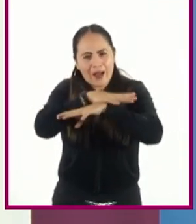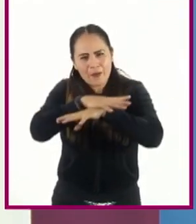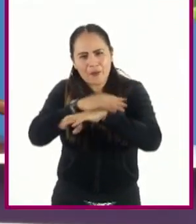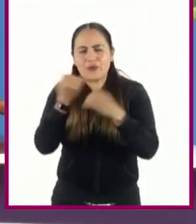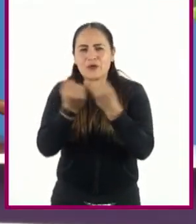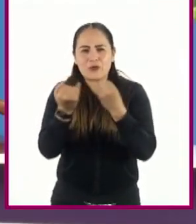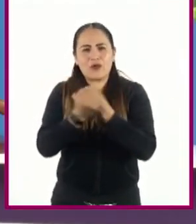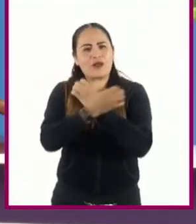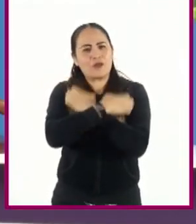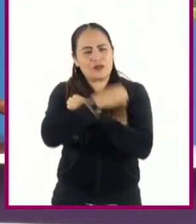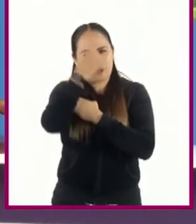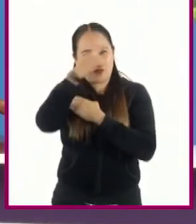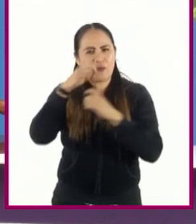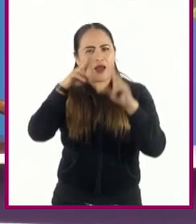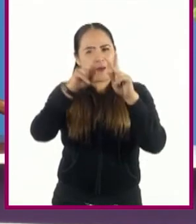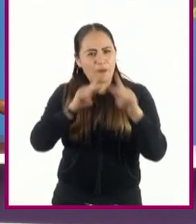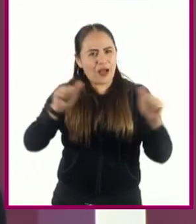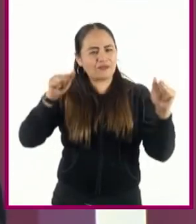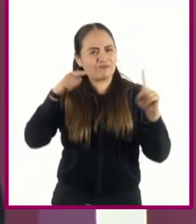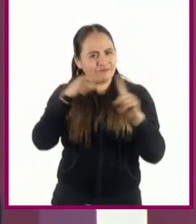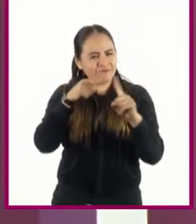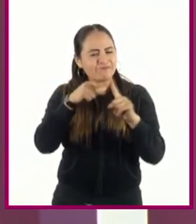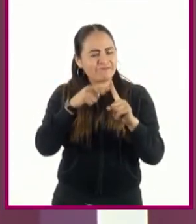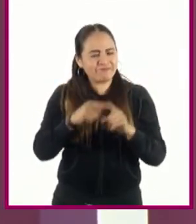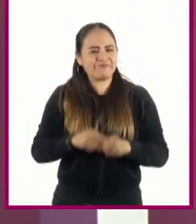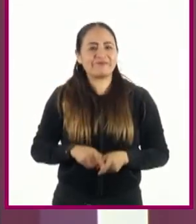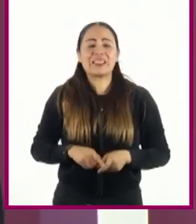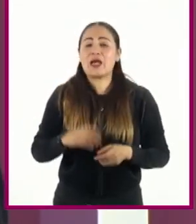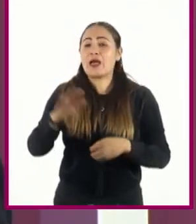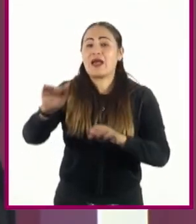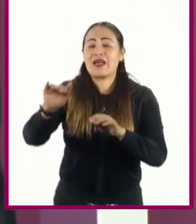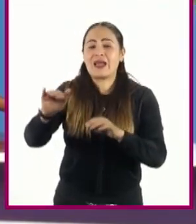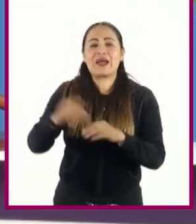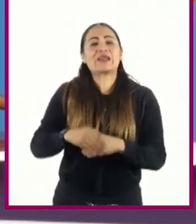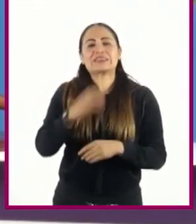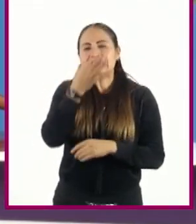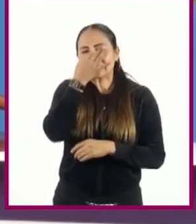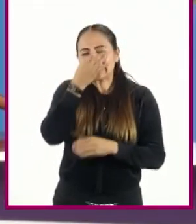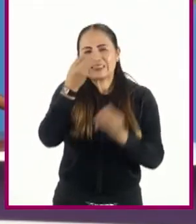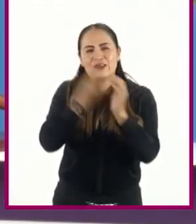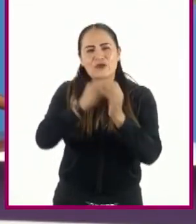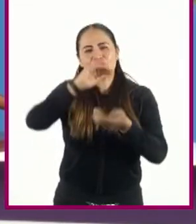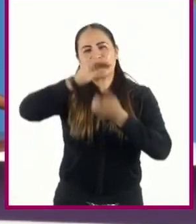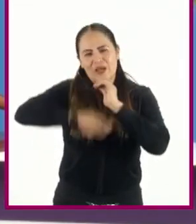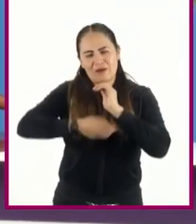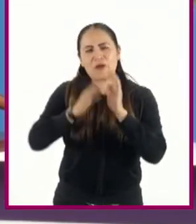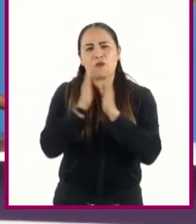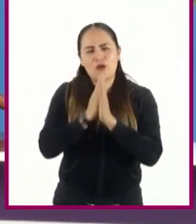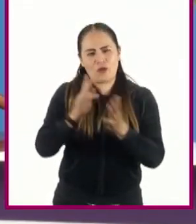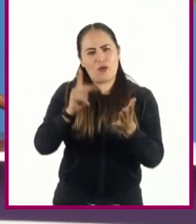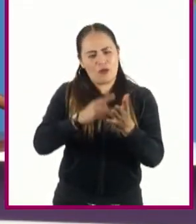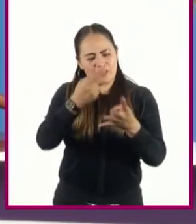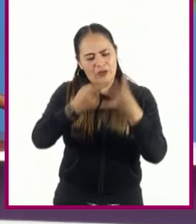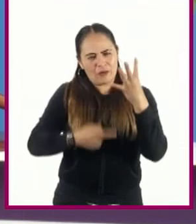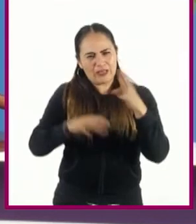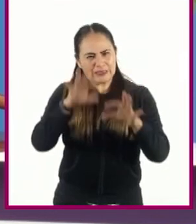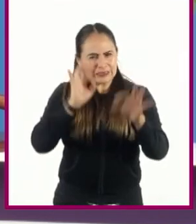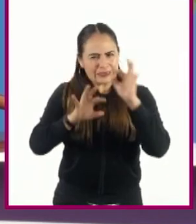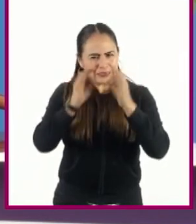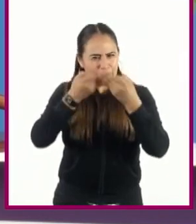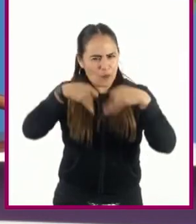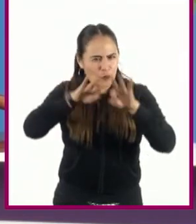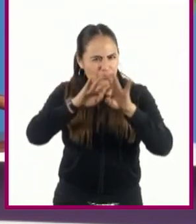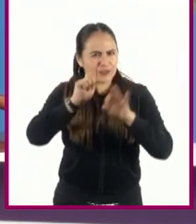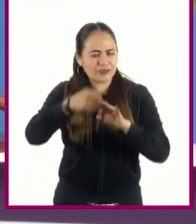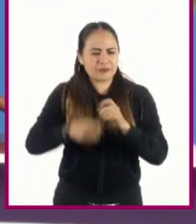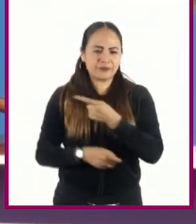paz. Profesor, estamos por terminar la sesión, así que recapitulemos. Explicamos lo